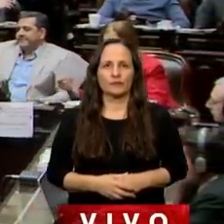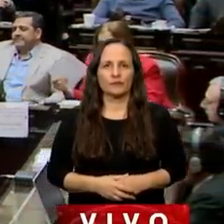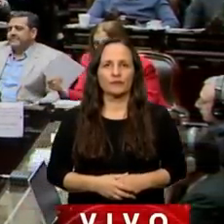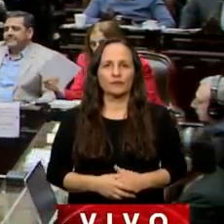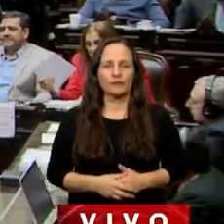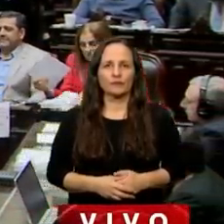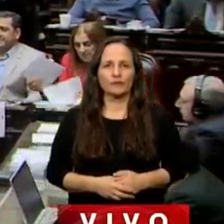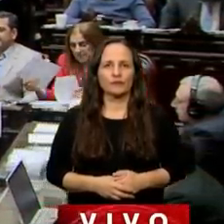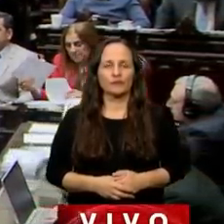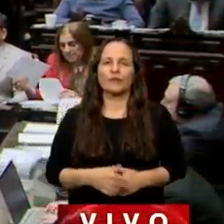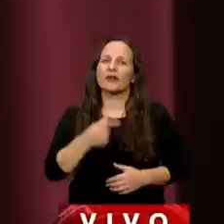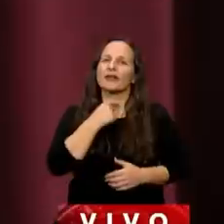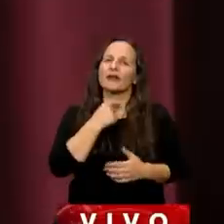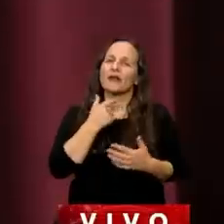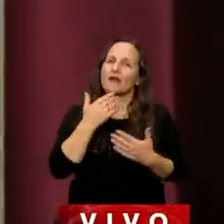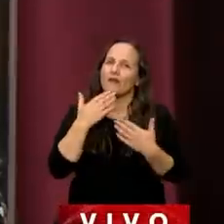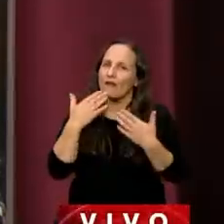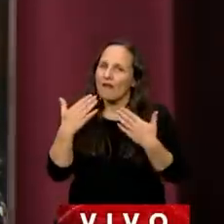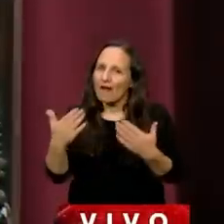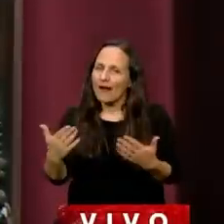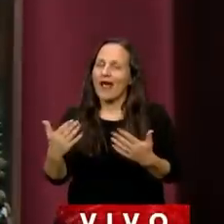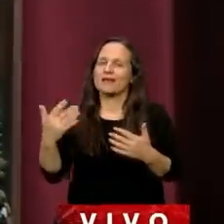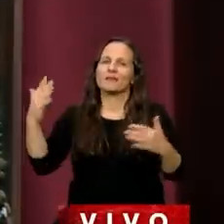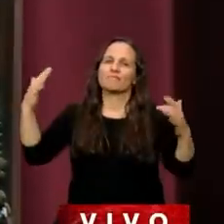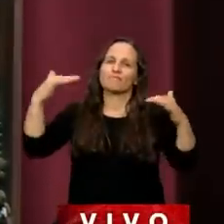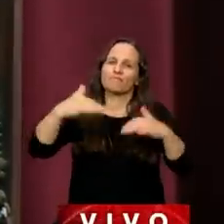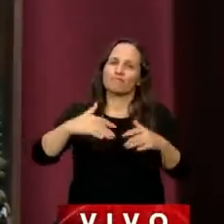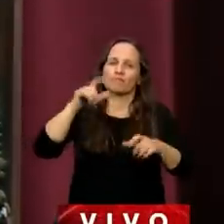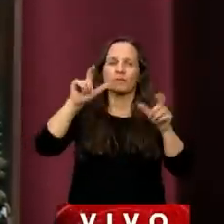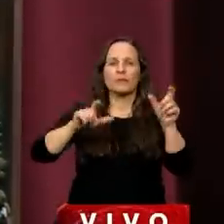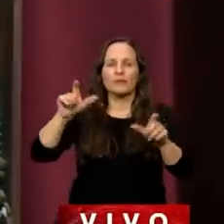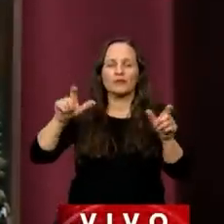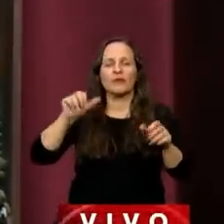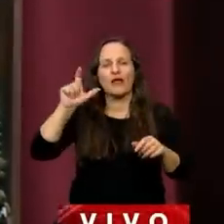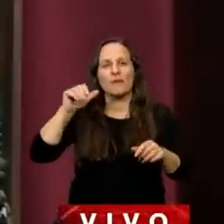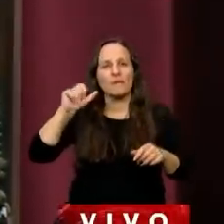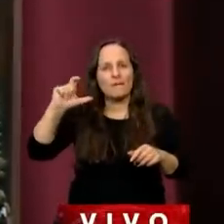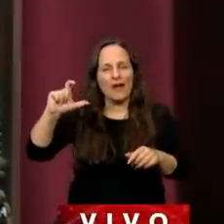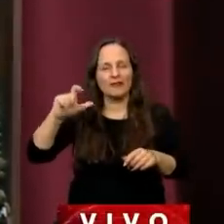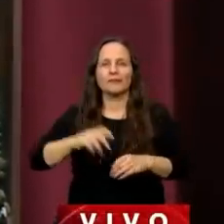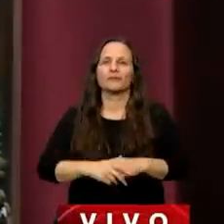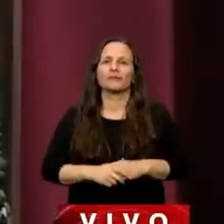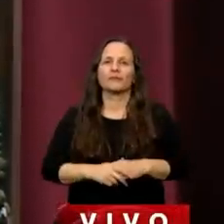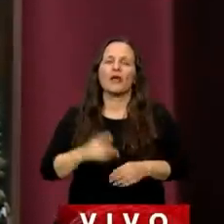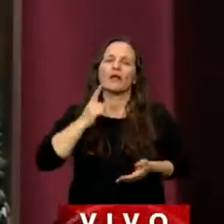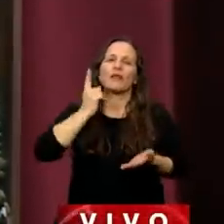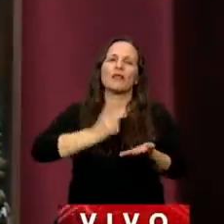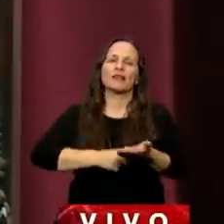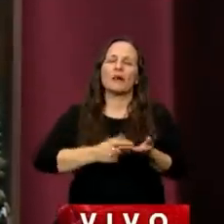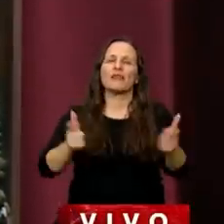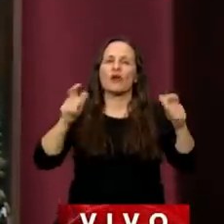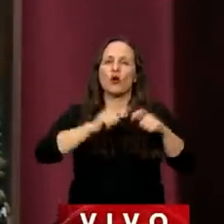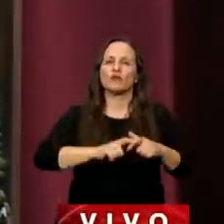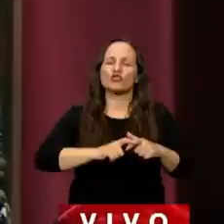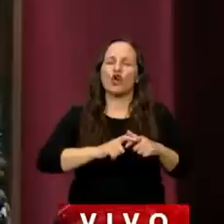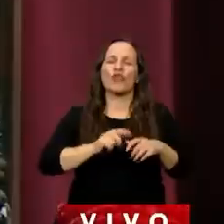Quiero agradecer la presencia en el recinto de funcionarios de ANMAC, en consideración en general el dictamen de la